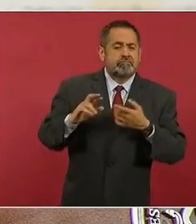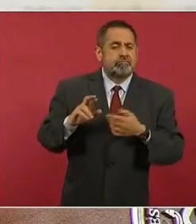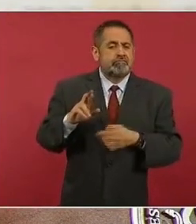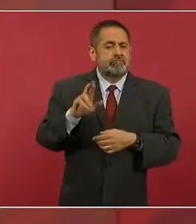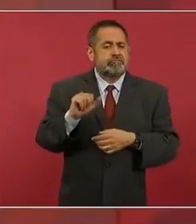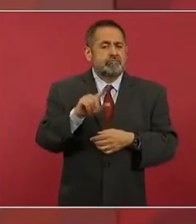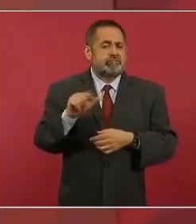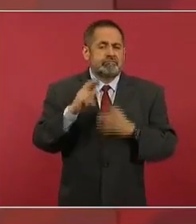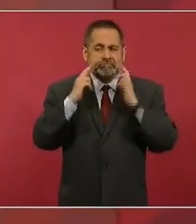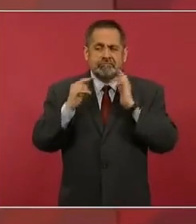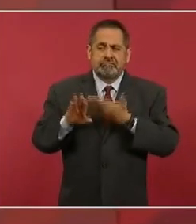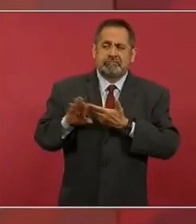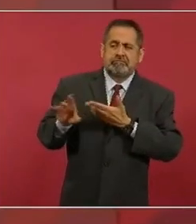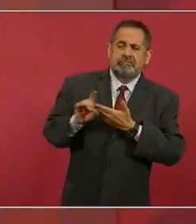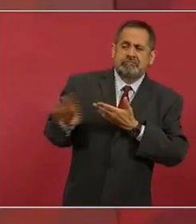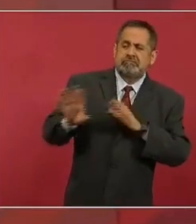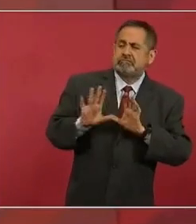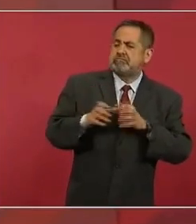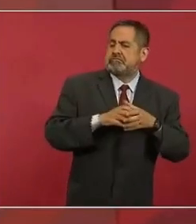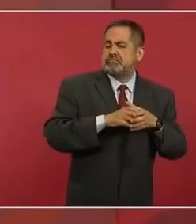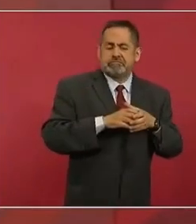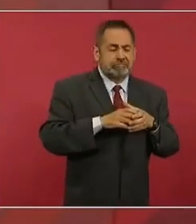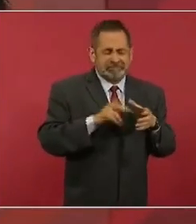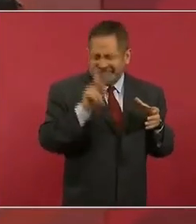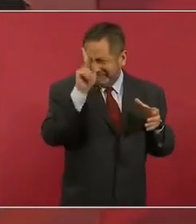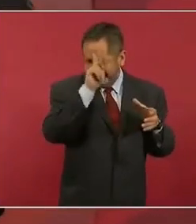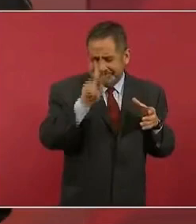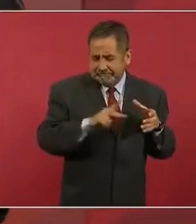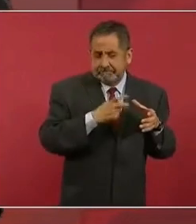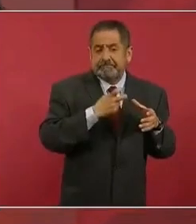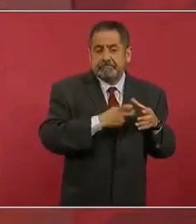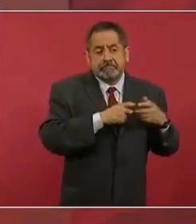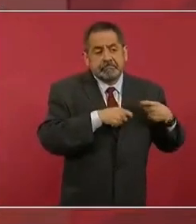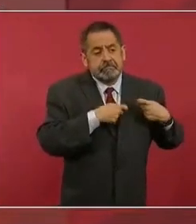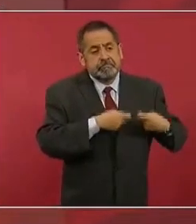de lo peor. Entonces tenemos que enfrentar eso,